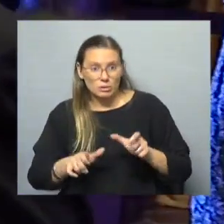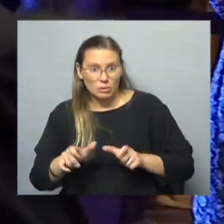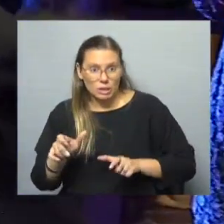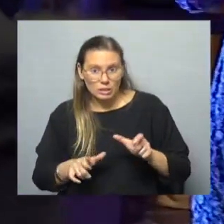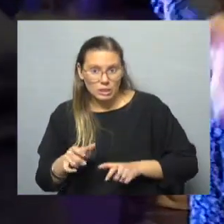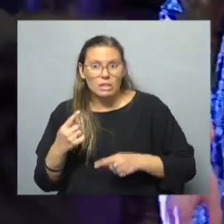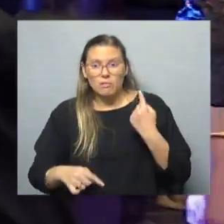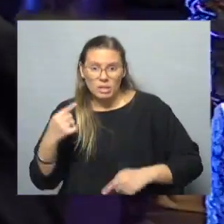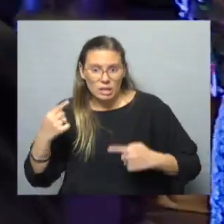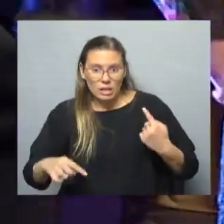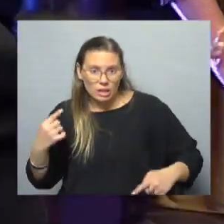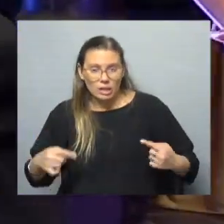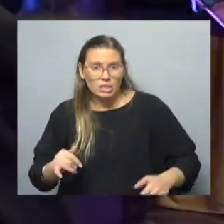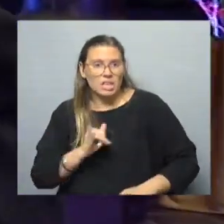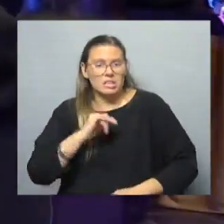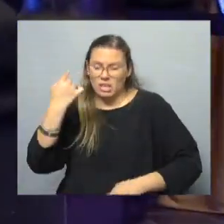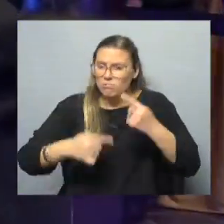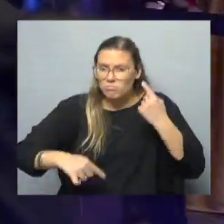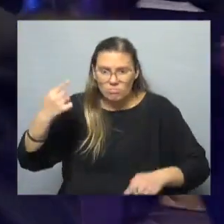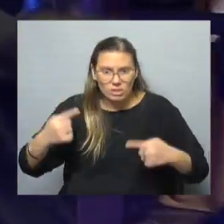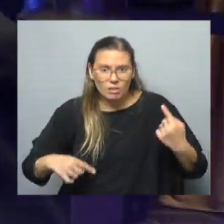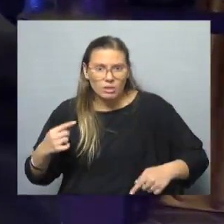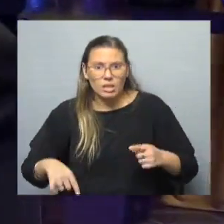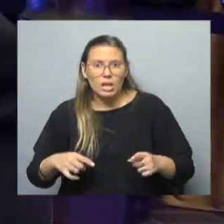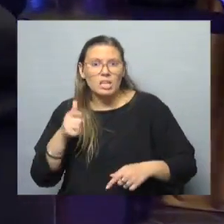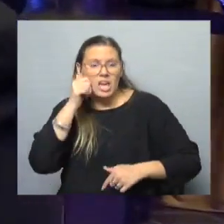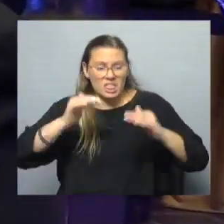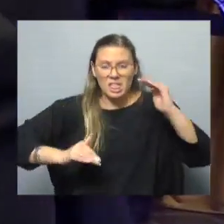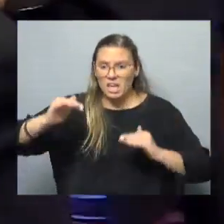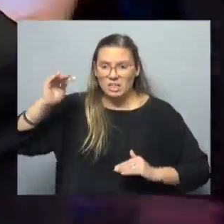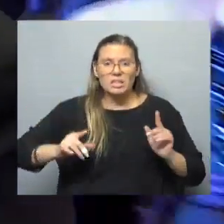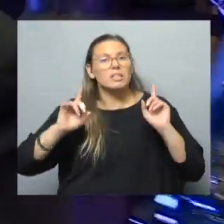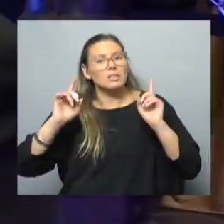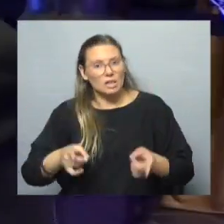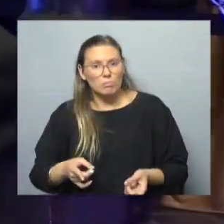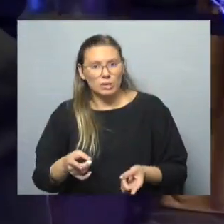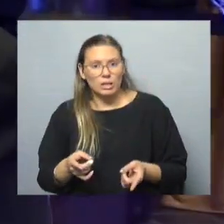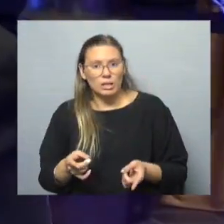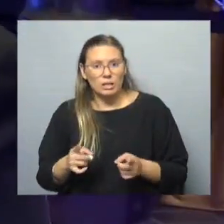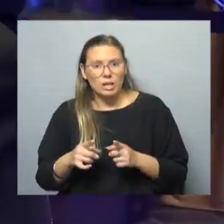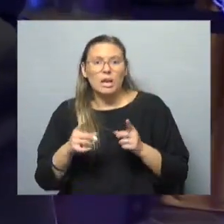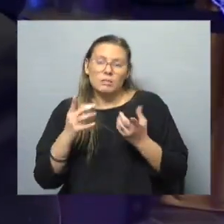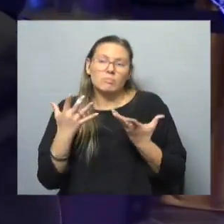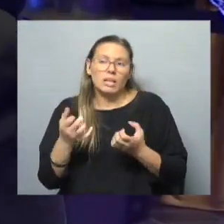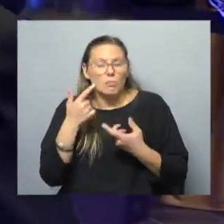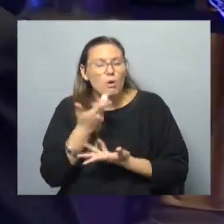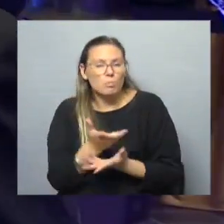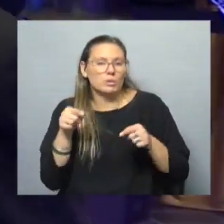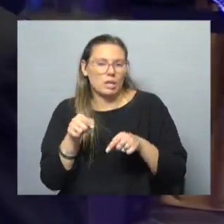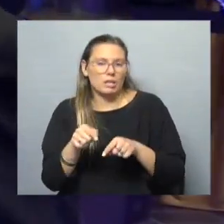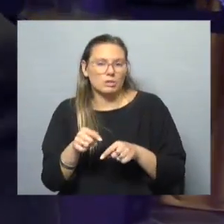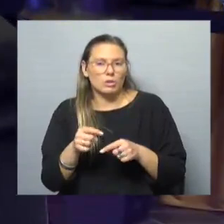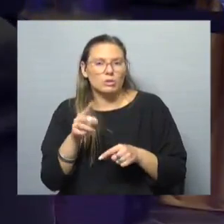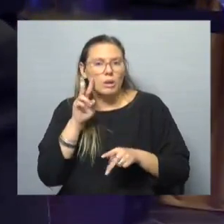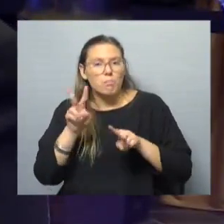todo tipo de personas, todo tipo de identidades y todo tipo de edades, y eso también forma parte del mensaje. Y creo que eso se transmite,